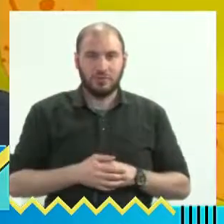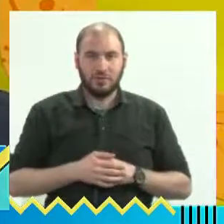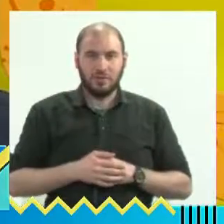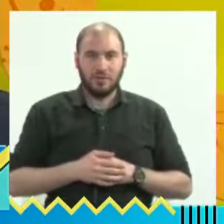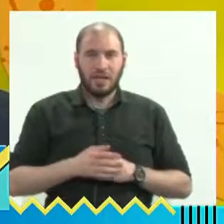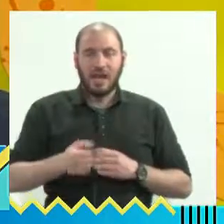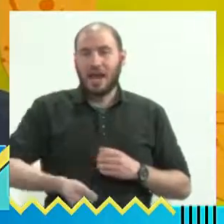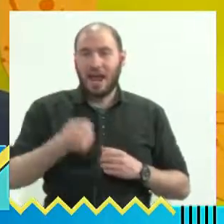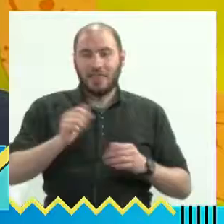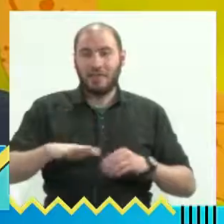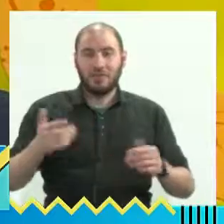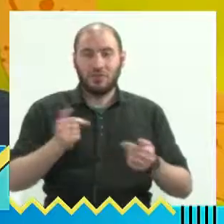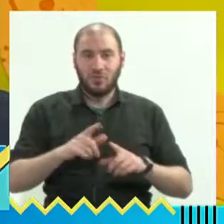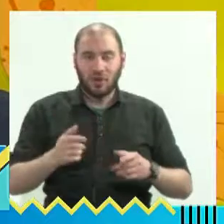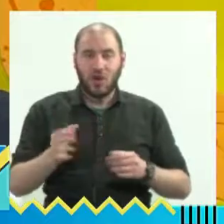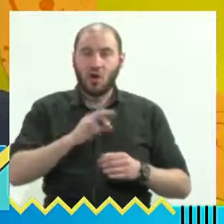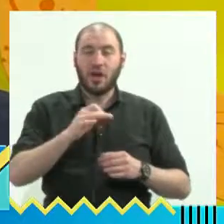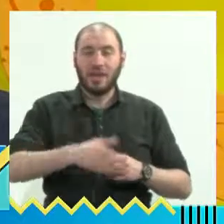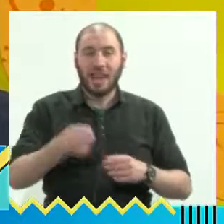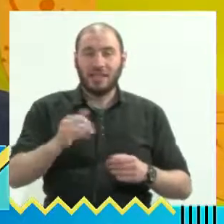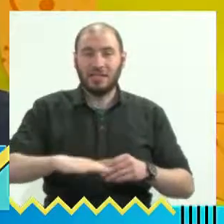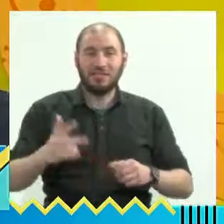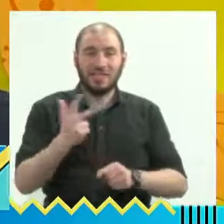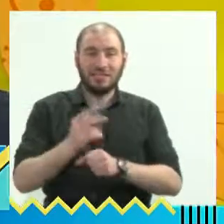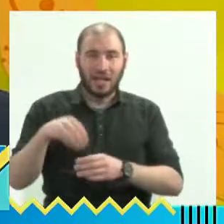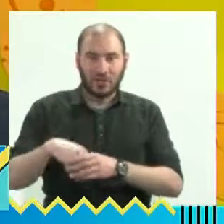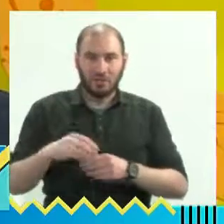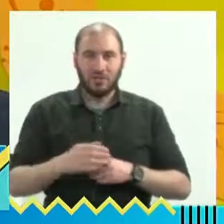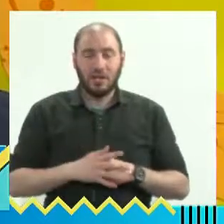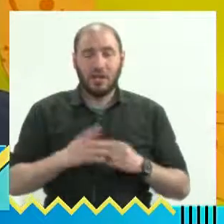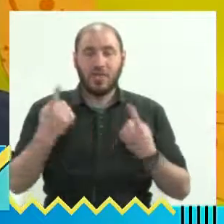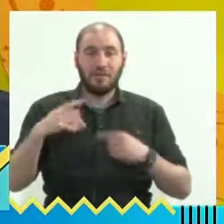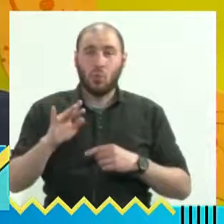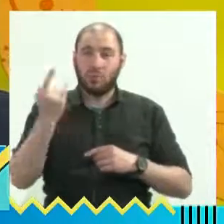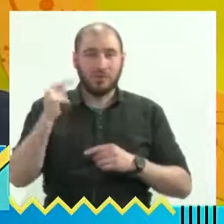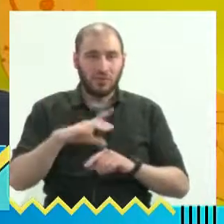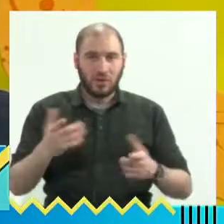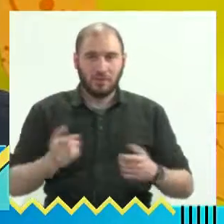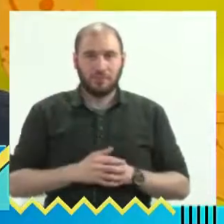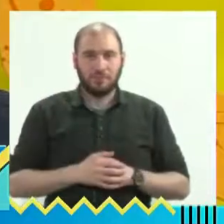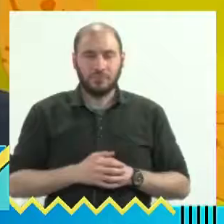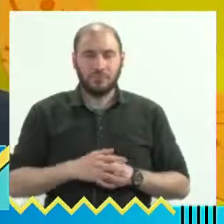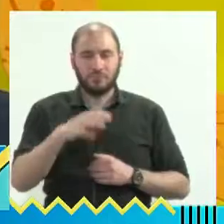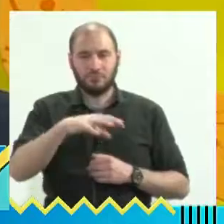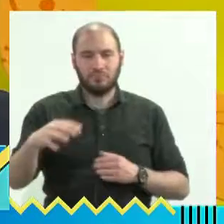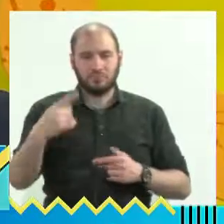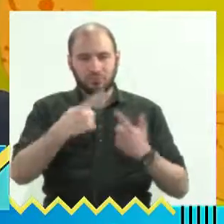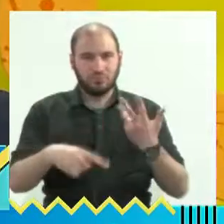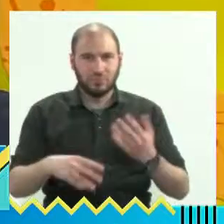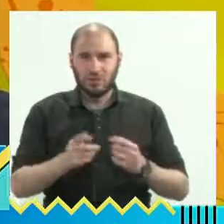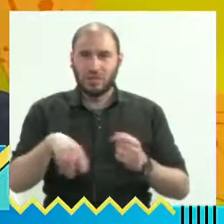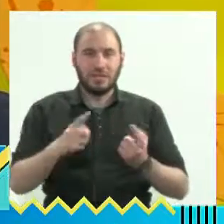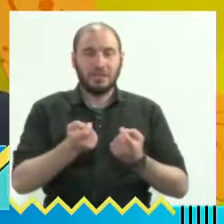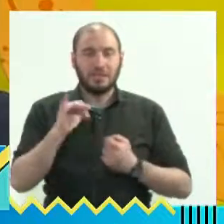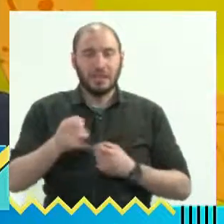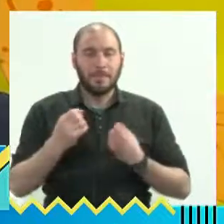hay jardines maternales, por ejemplo, o jardines infantiles en los terciarios, como tampoco hay en la universidad. Entonces son todas estas cosas que son